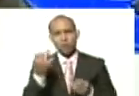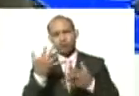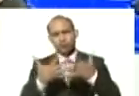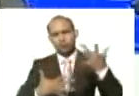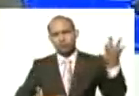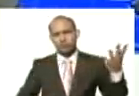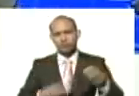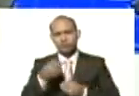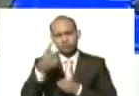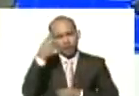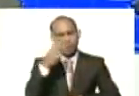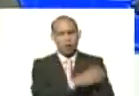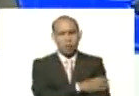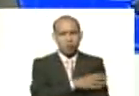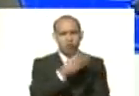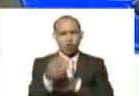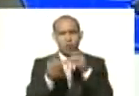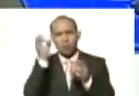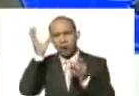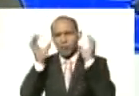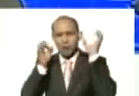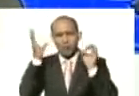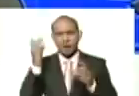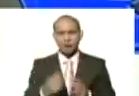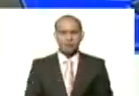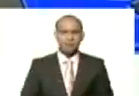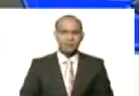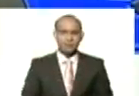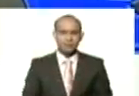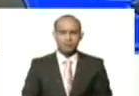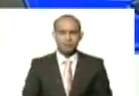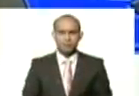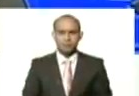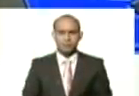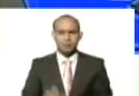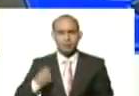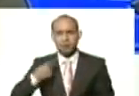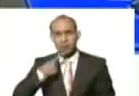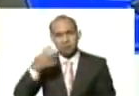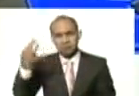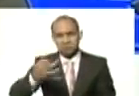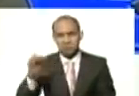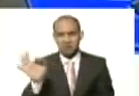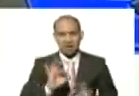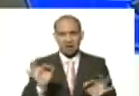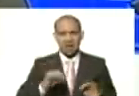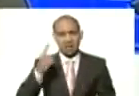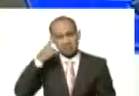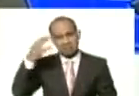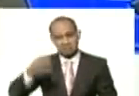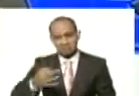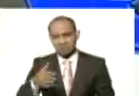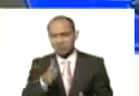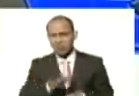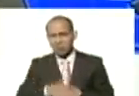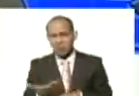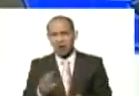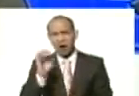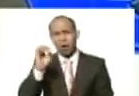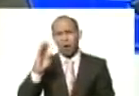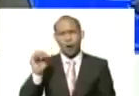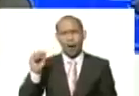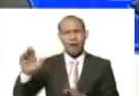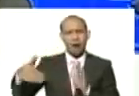cómo son los escuálidos, que se ponen a inventar cosas. Yo no lo creía. Decía, ¿cuenta de qué Obama va